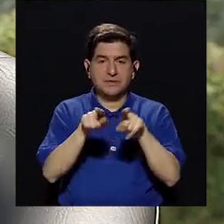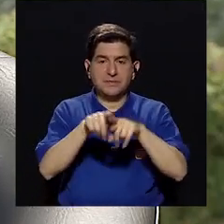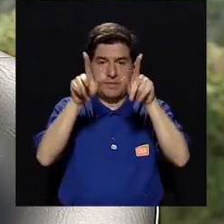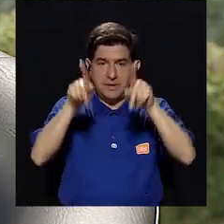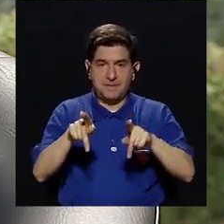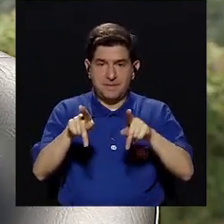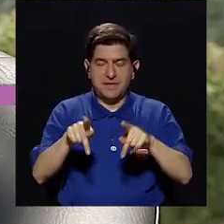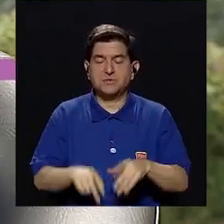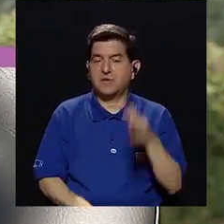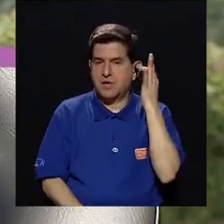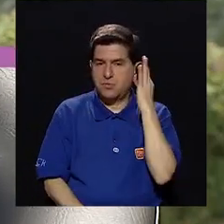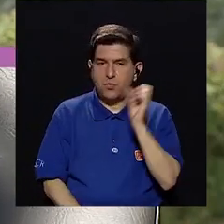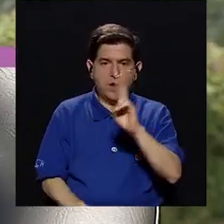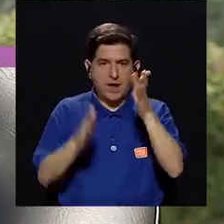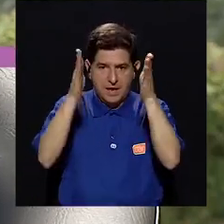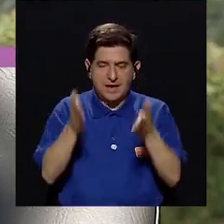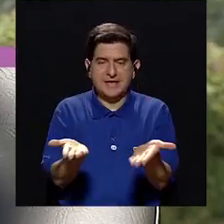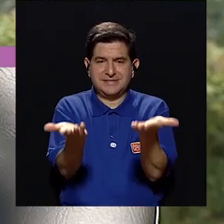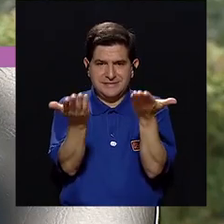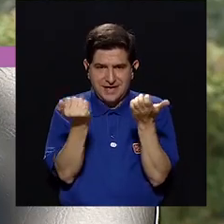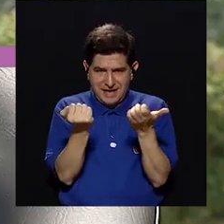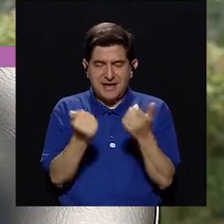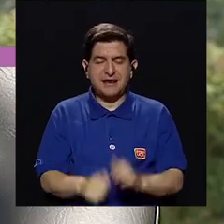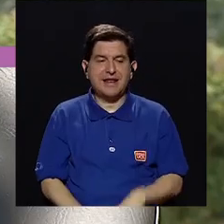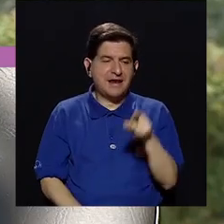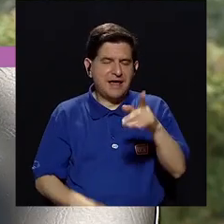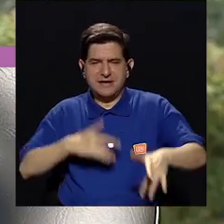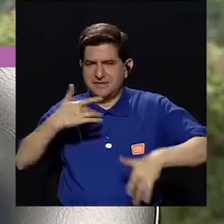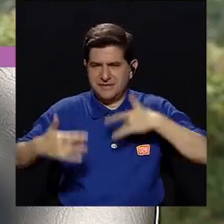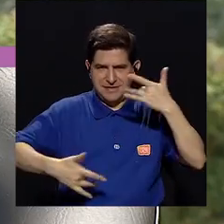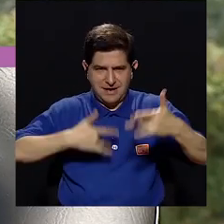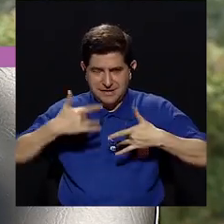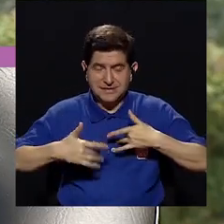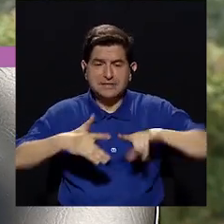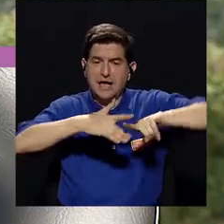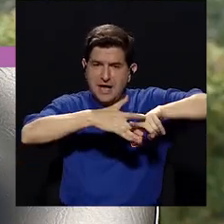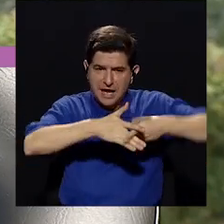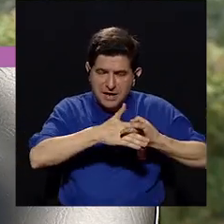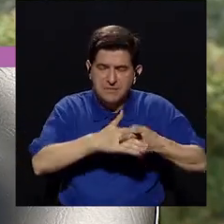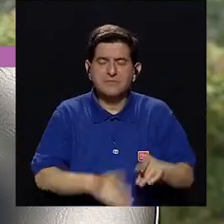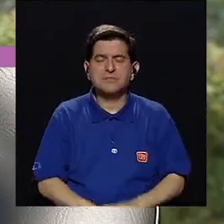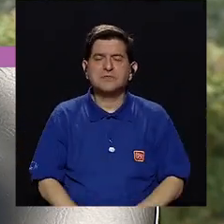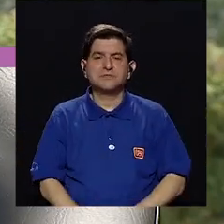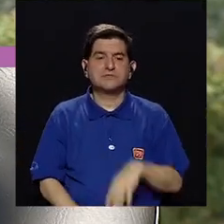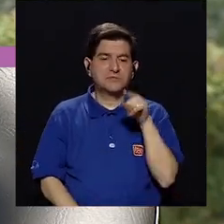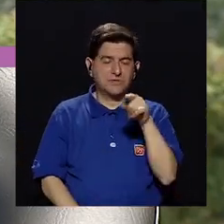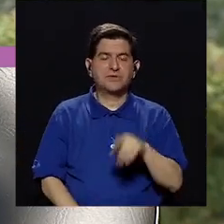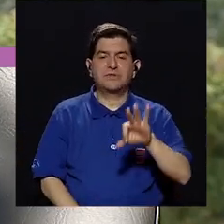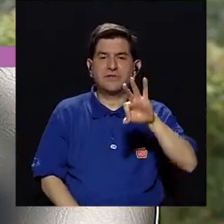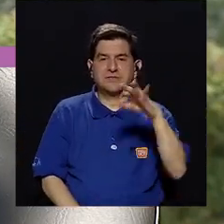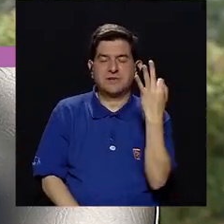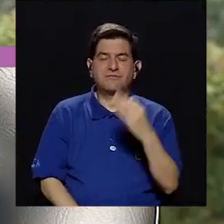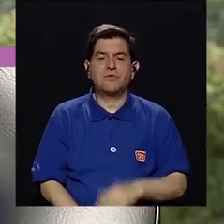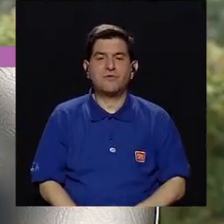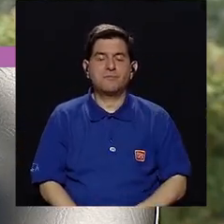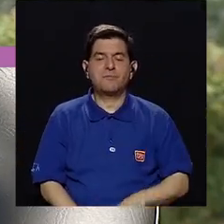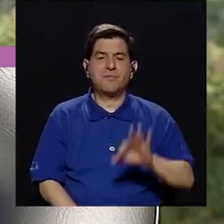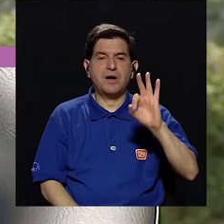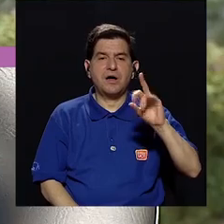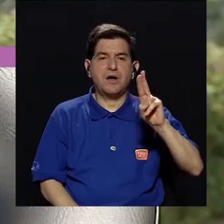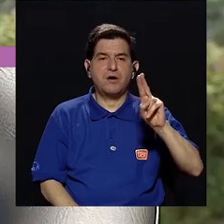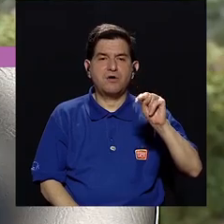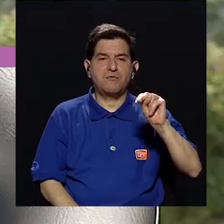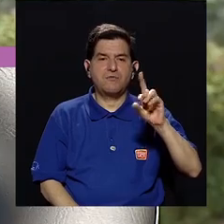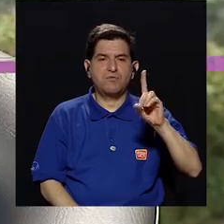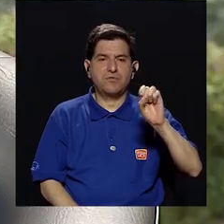costarricense mujeres costarricense que quisieron tenían esa sensibilidad y asignación de eso hoy en día donde